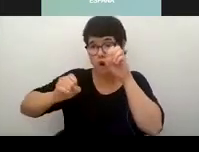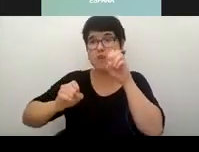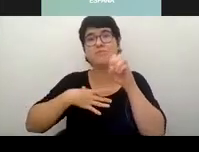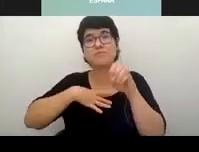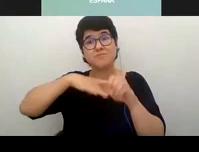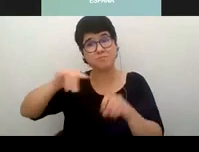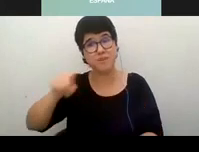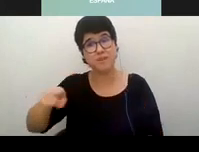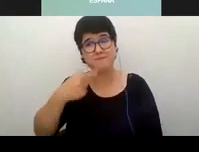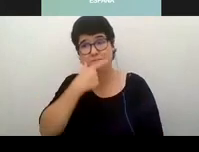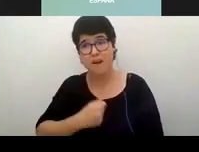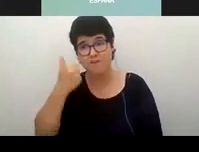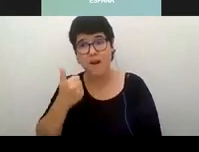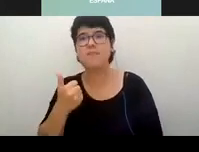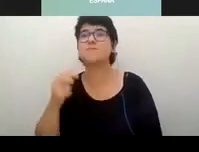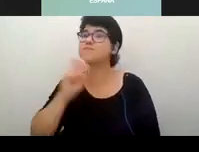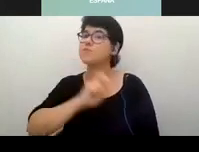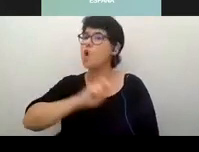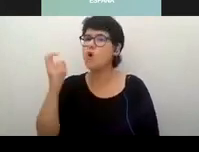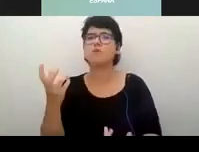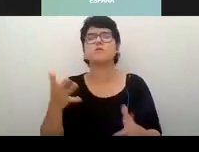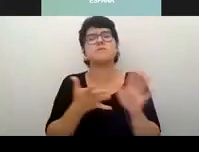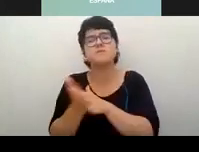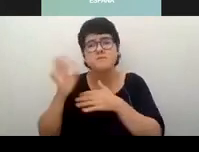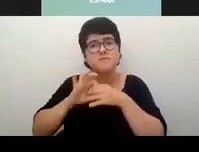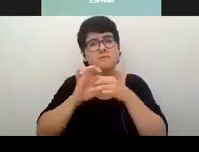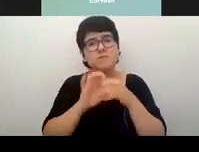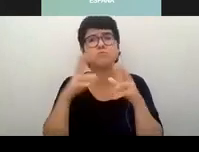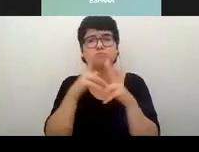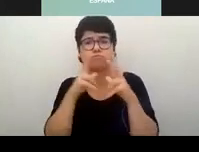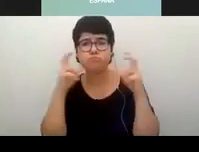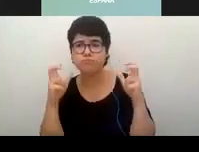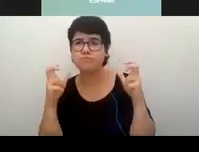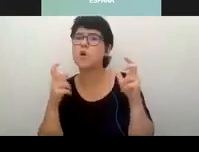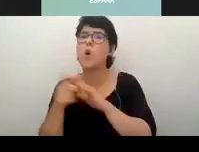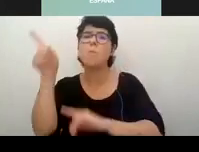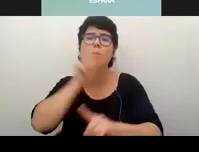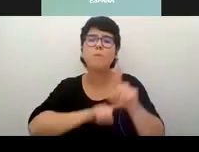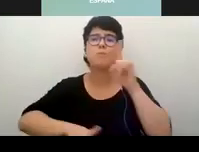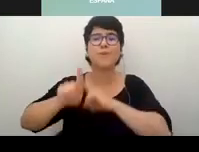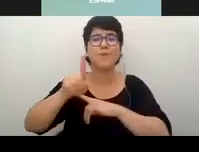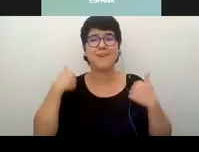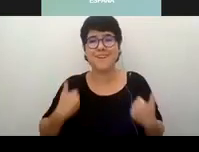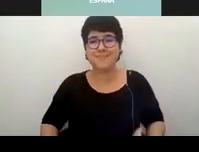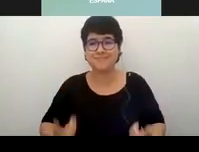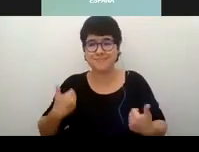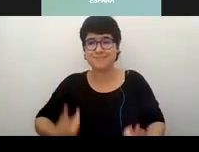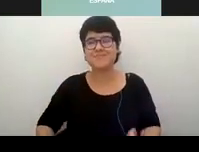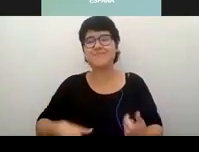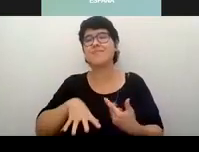están relacionados con el sobrepeso y con otros, con un trastorno en el metabolismo de los